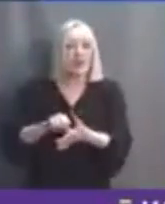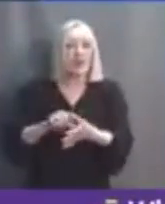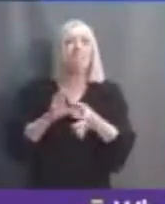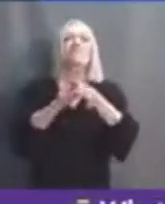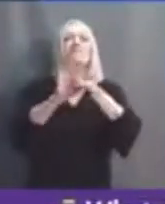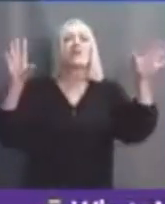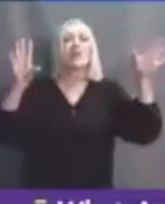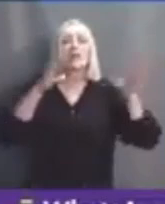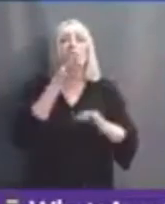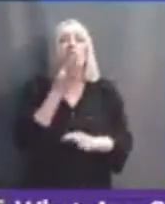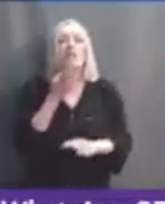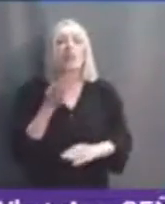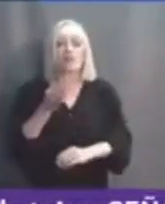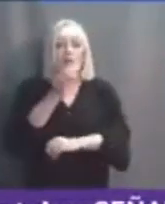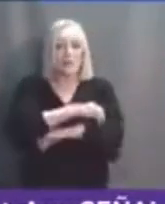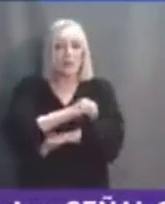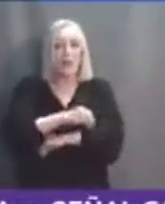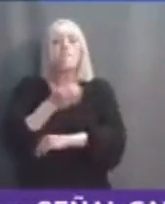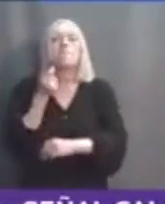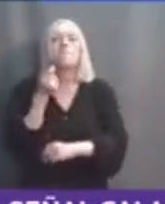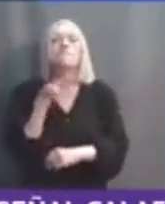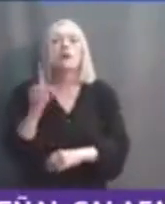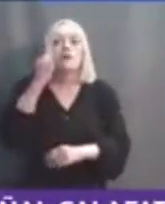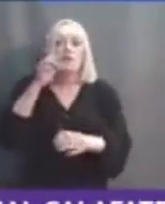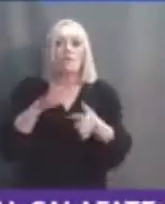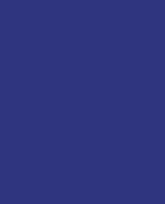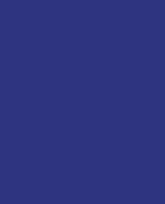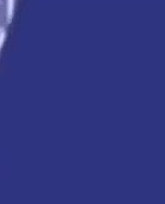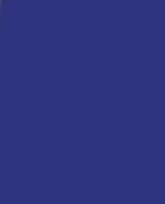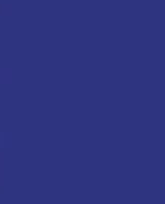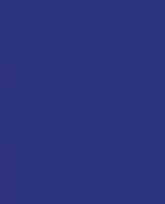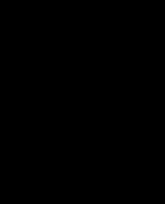Santa Cruz pero un federalismo en